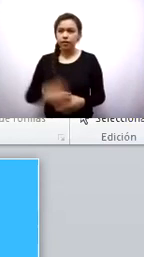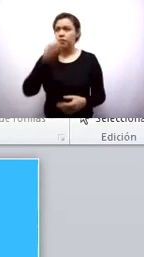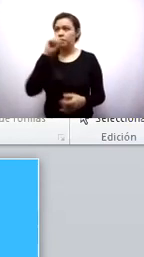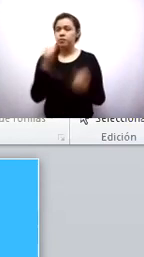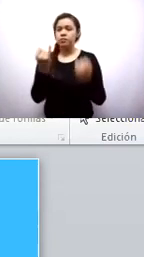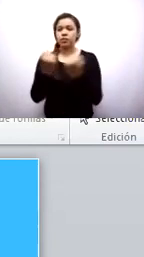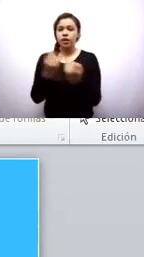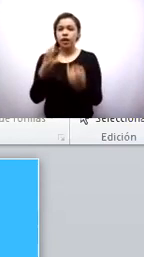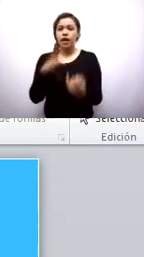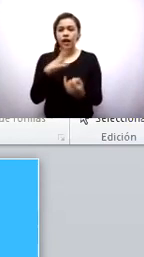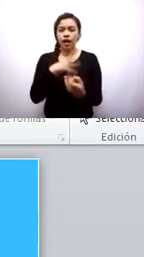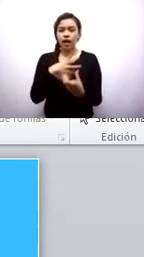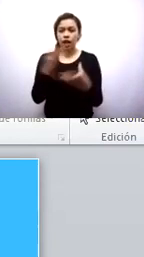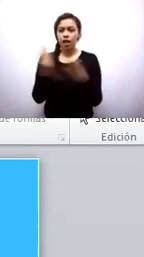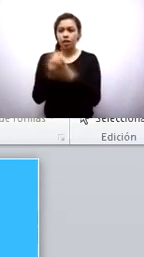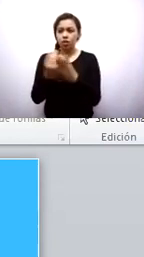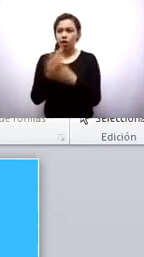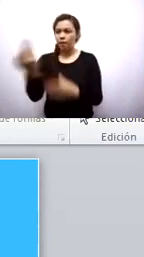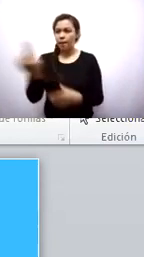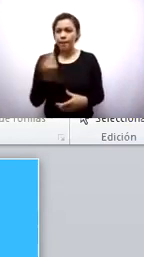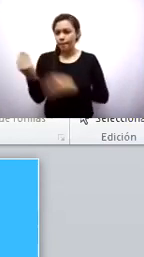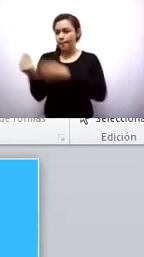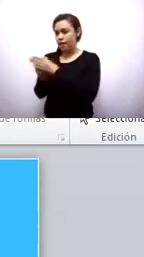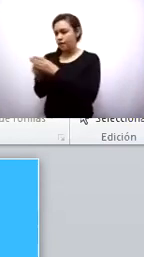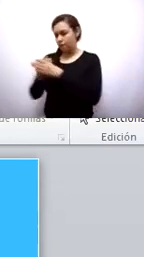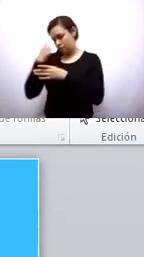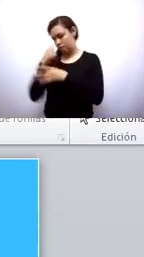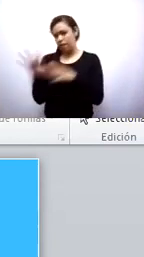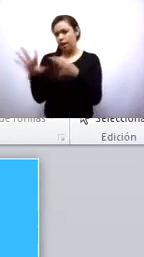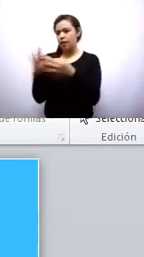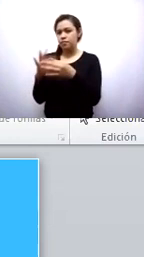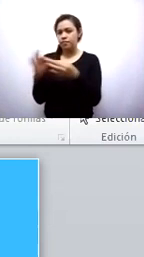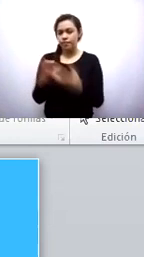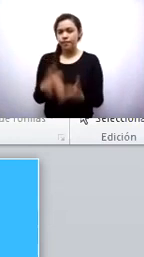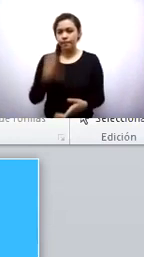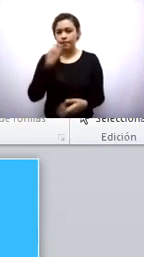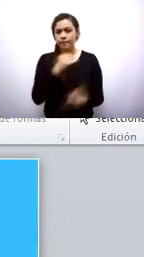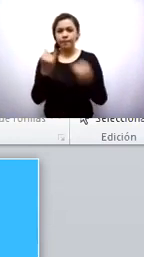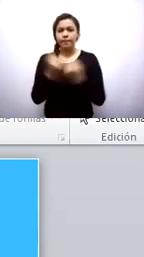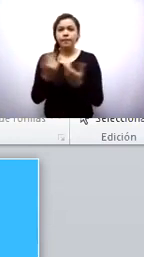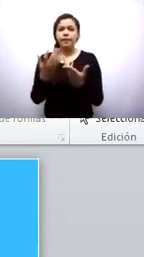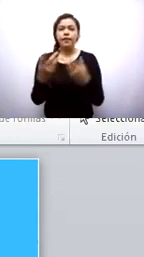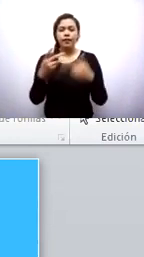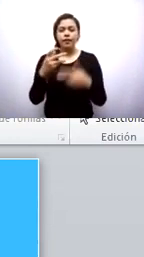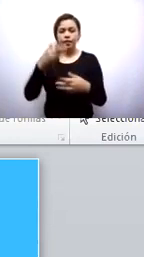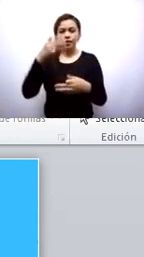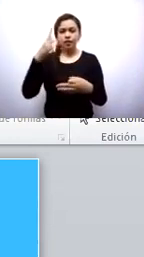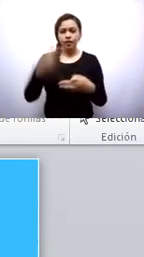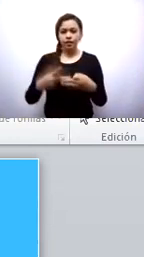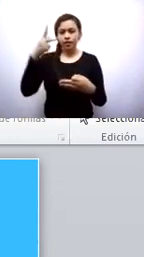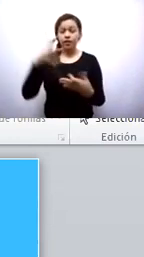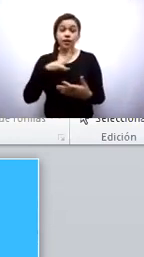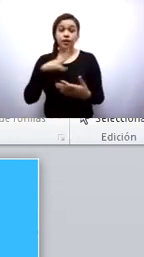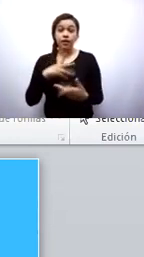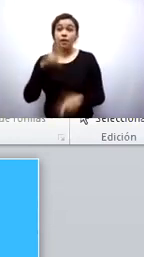canal privado de retroalimentación. Esta plataforma sí te puede brindar en algún momento, sabes que